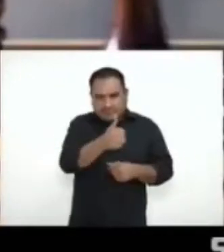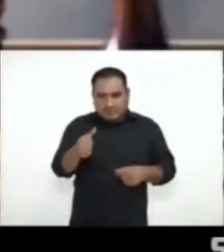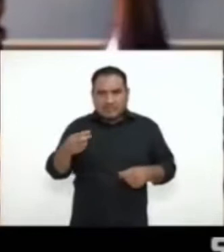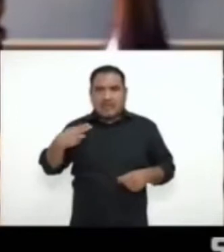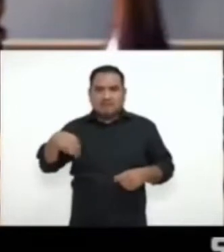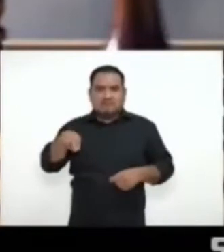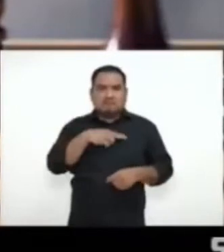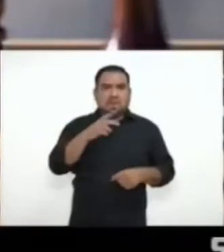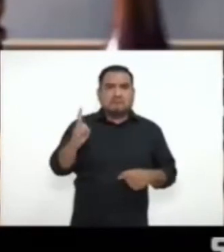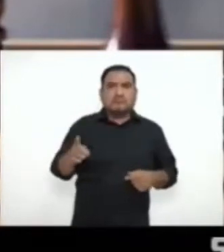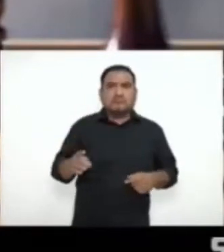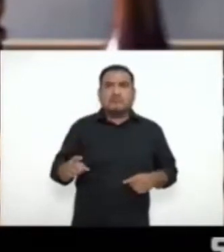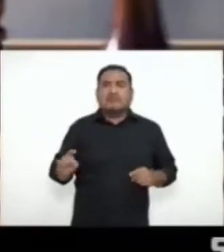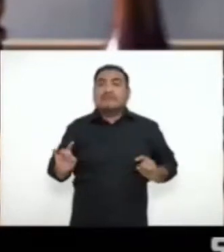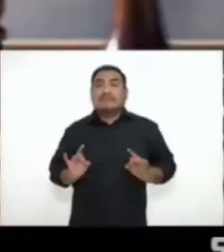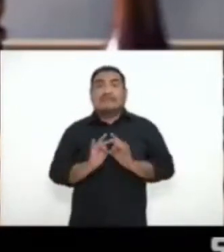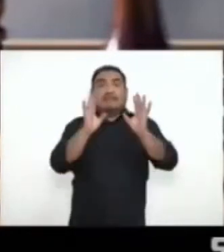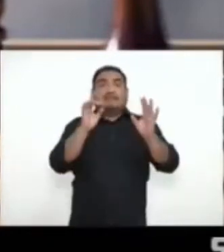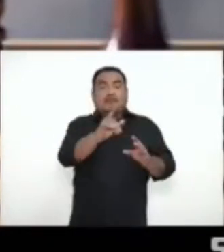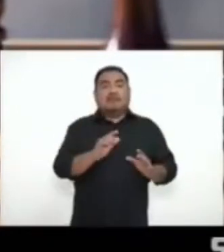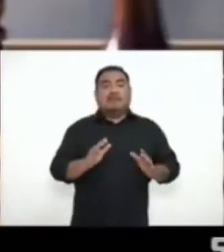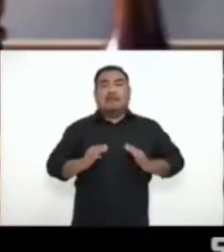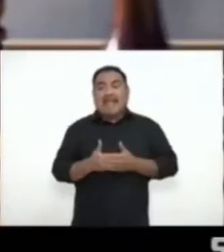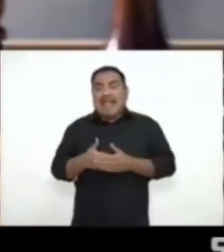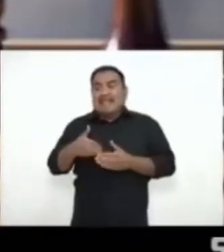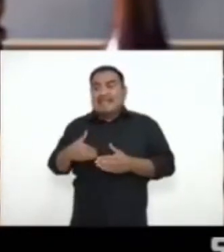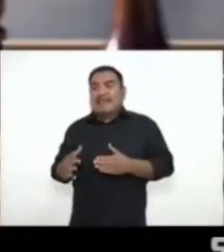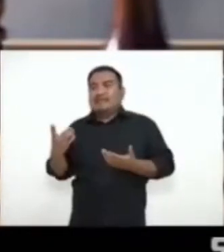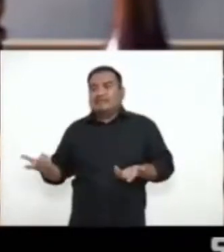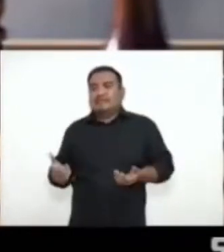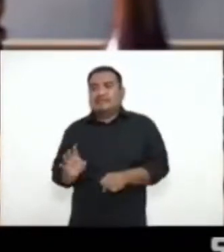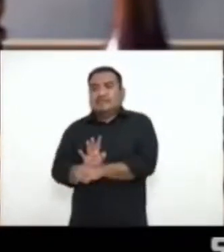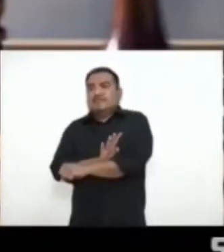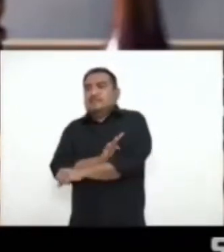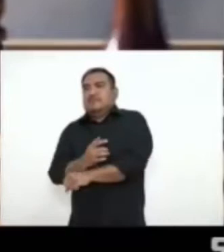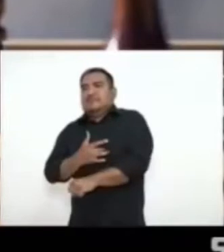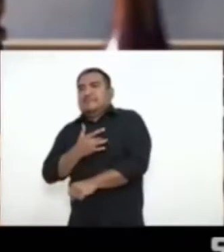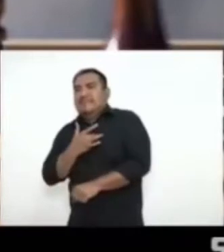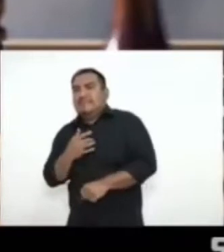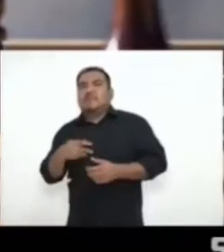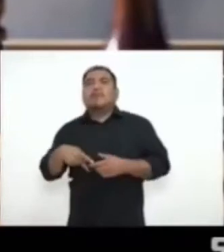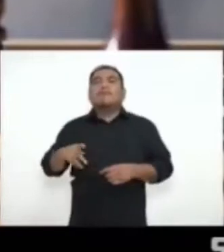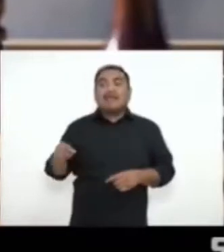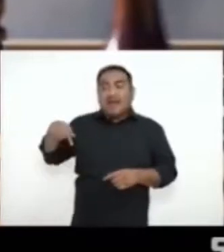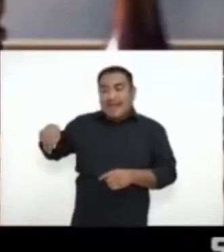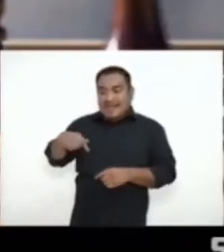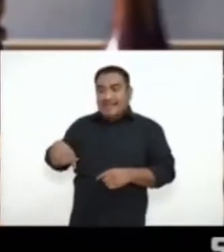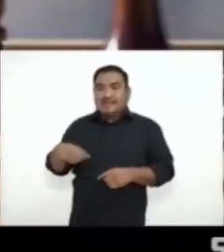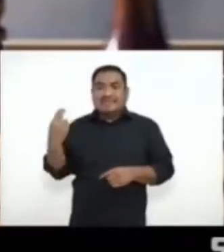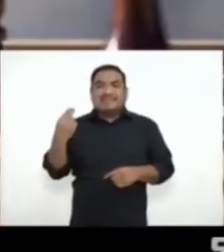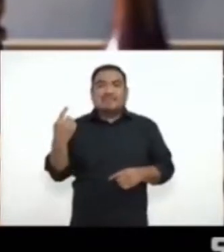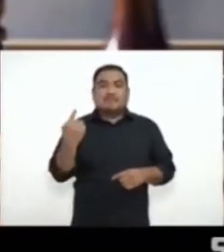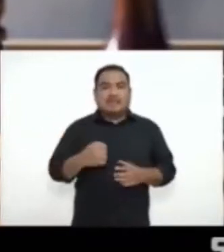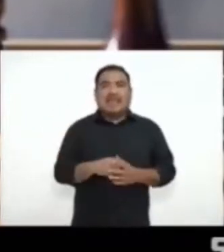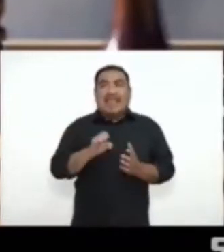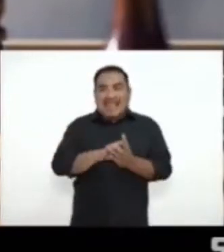esta emoción, detrás de la emoción hay una necesidad que no está siendo cubierta. La emoción